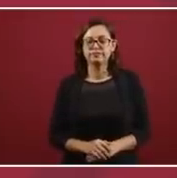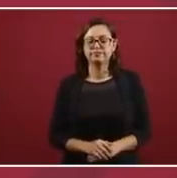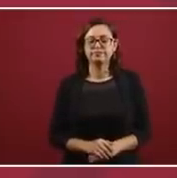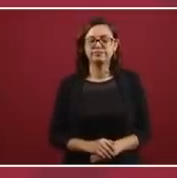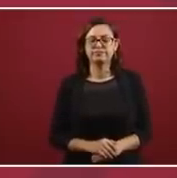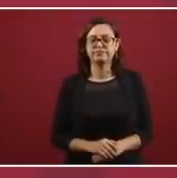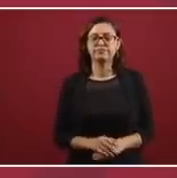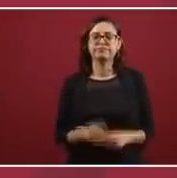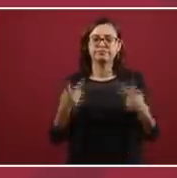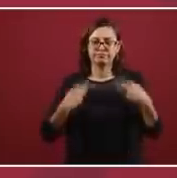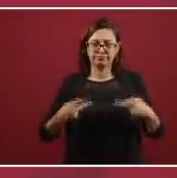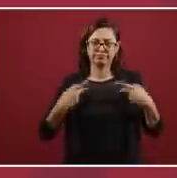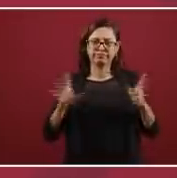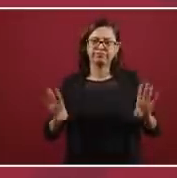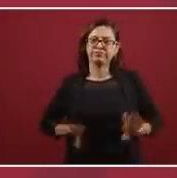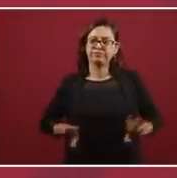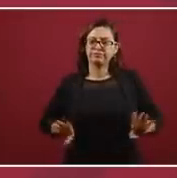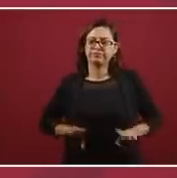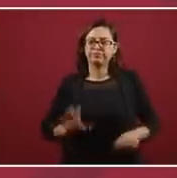que sean gentes honestas.